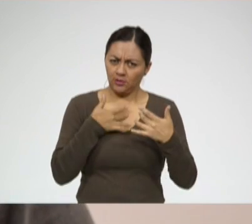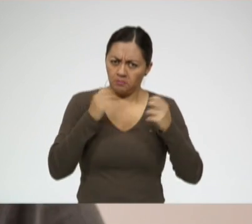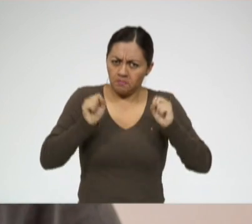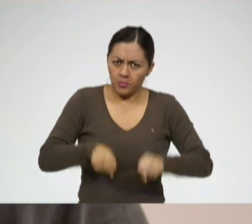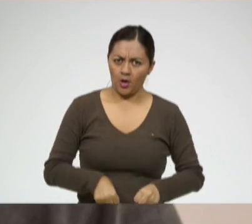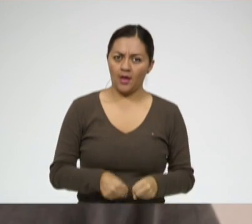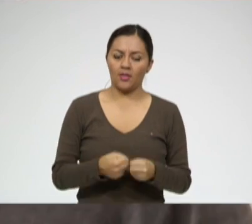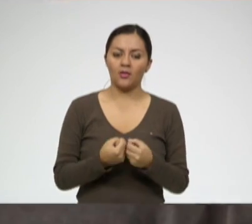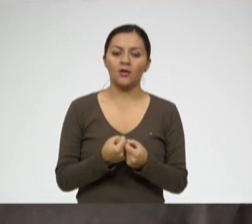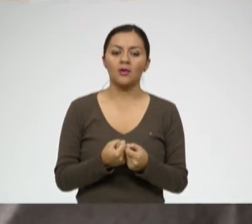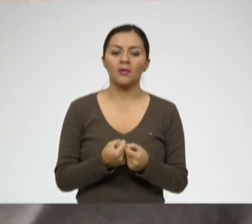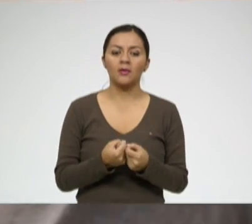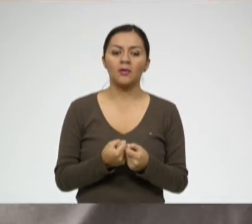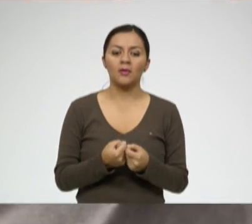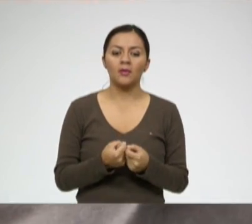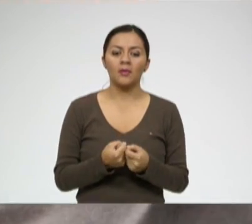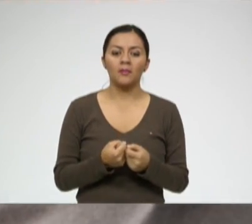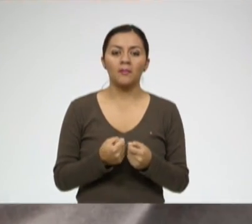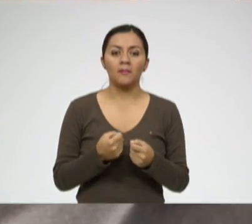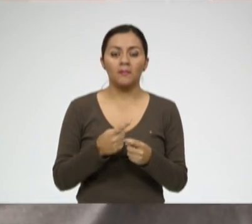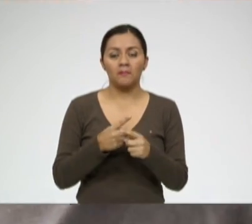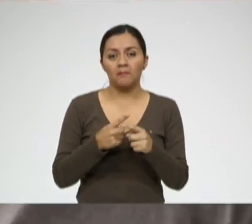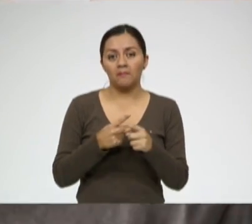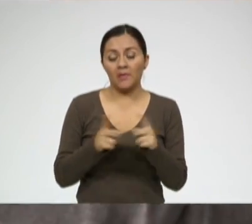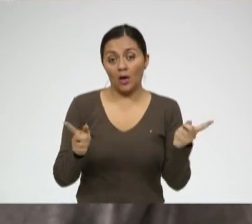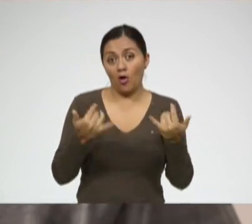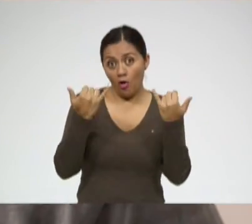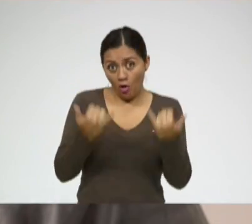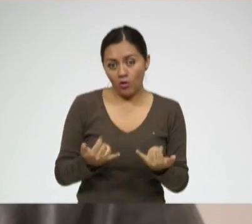Pero hoy sí me he propuesto, compañero, que